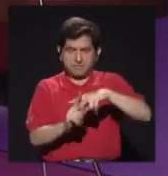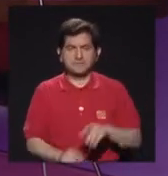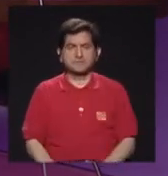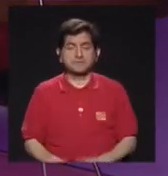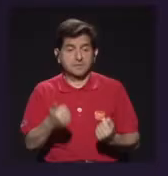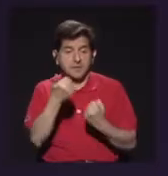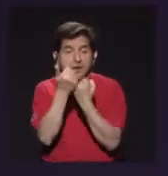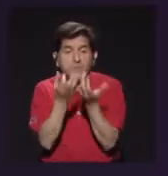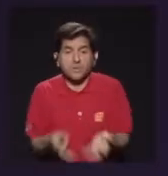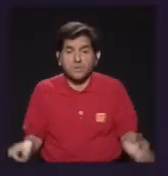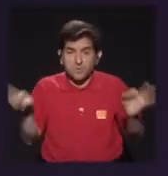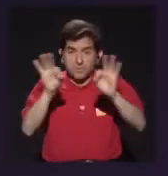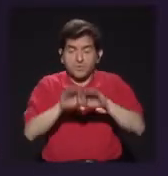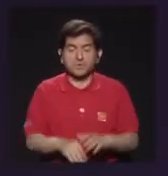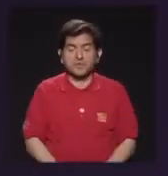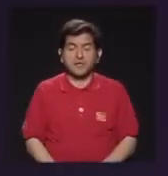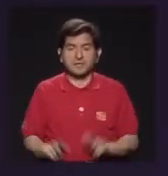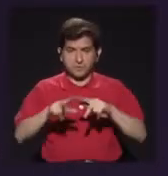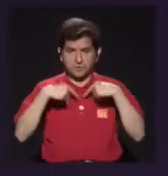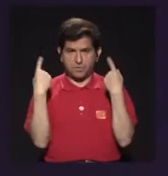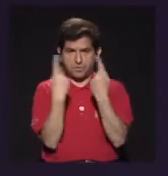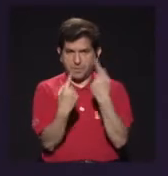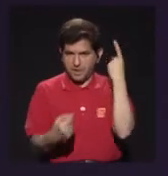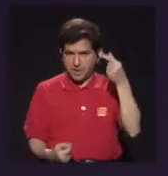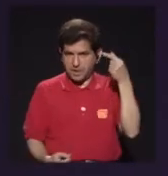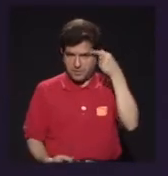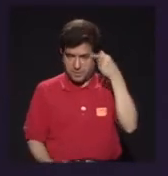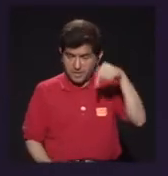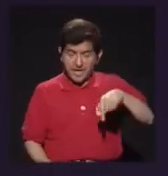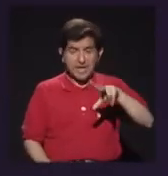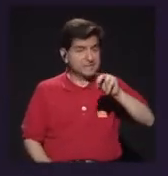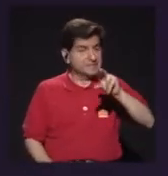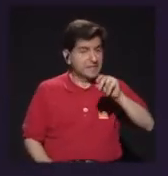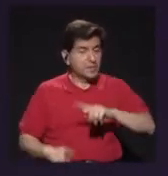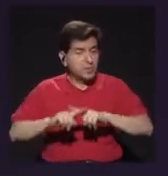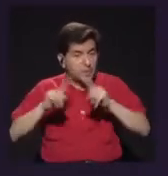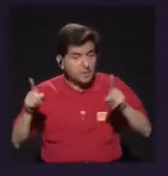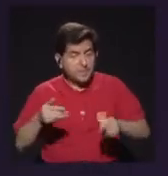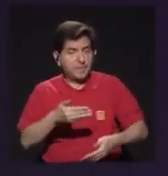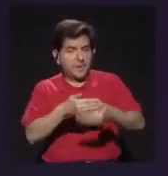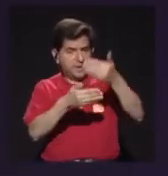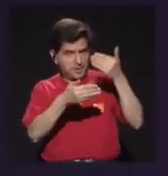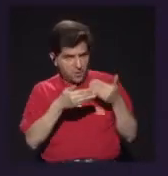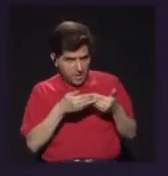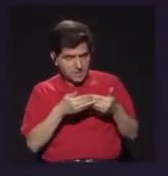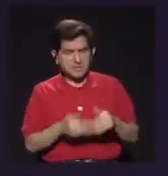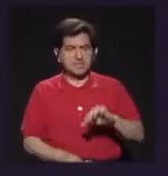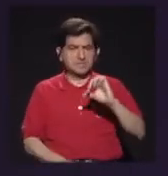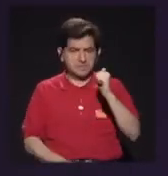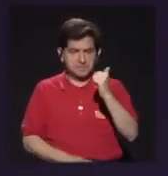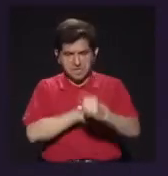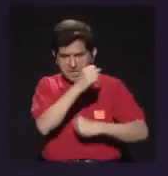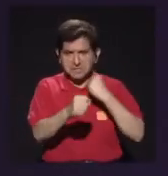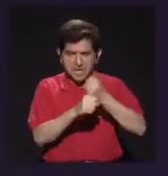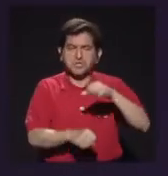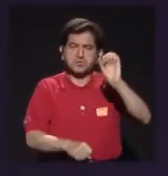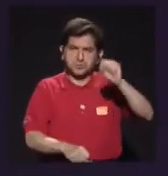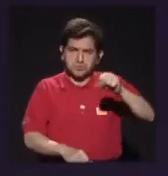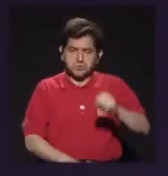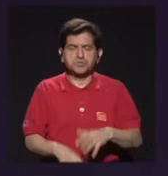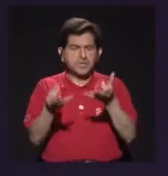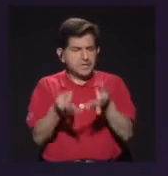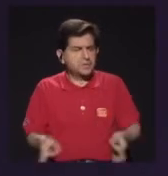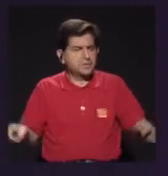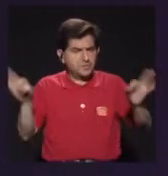sido apoyos vitales para el partido de gobierno salvo este en este gobierno pero pues para los partidos de gobierno en los últimos diez años han sido los